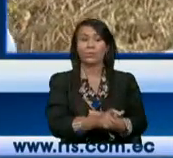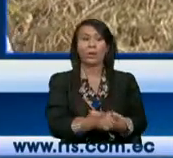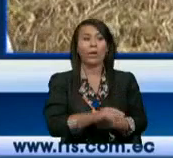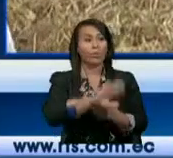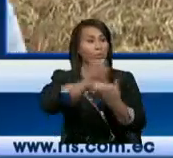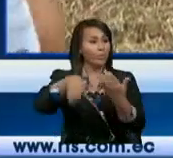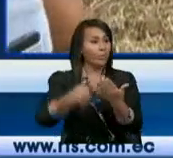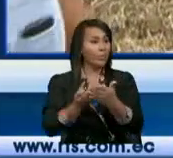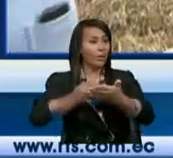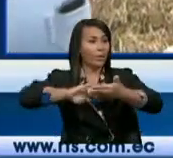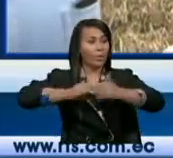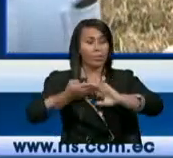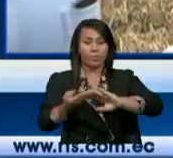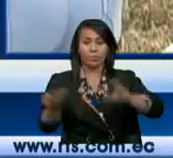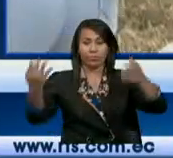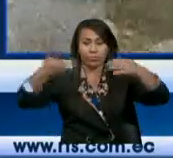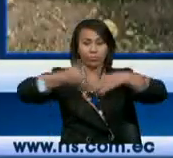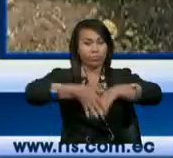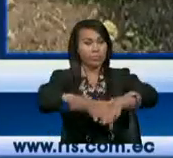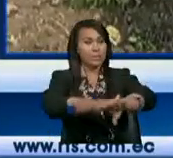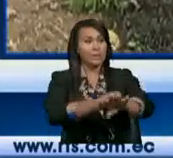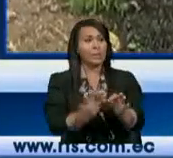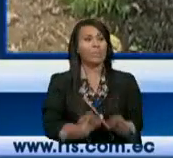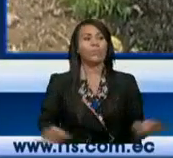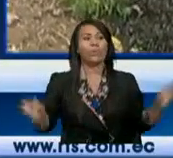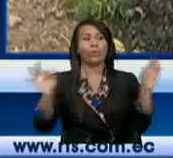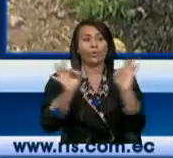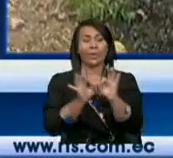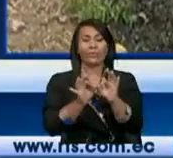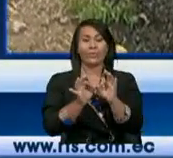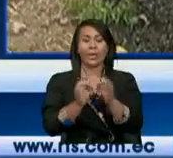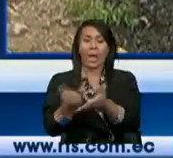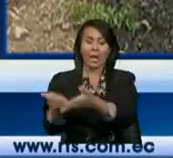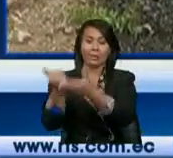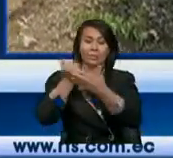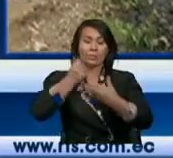involucre la comunidad. Importante,